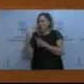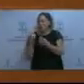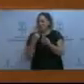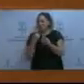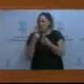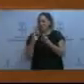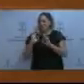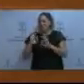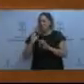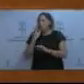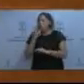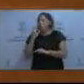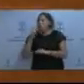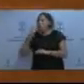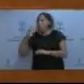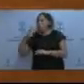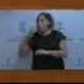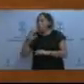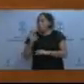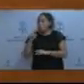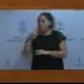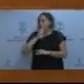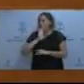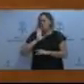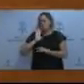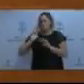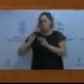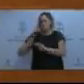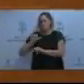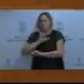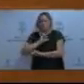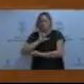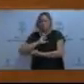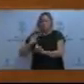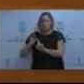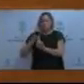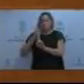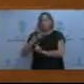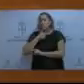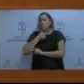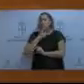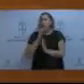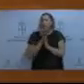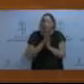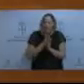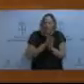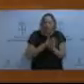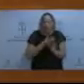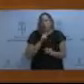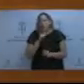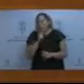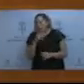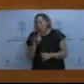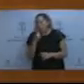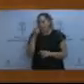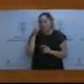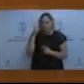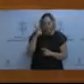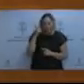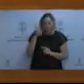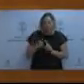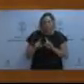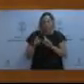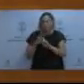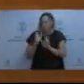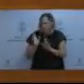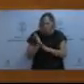y su madre, que también están a la espera de la solución. Estaban en vías de diálogo, estamos intentando solucionarlo. ¿Por qué no intentamos solucionar las cosas